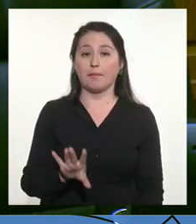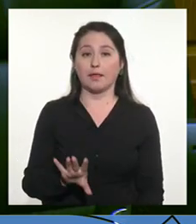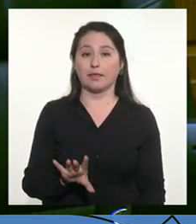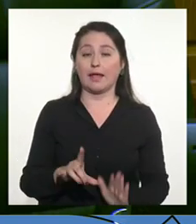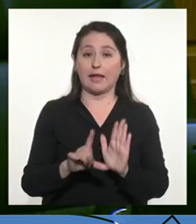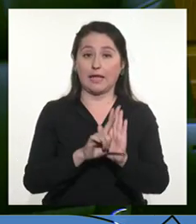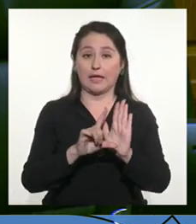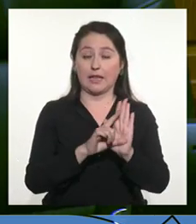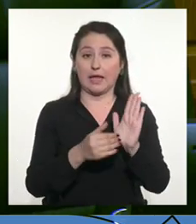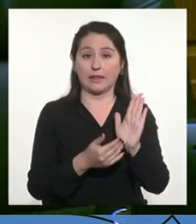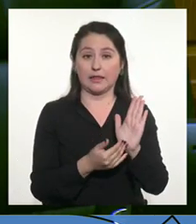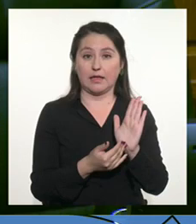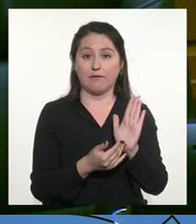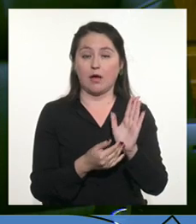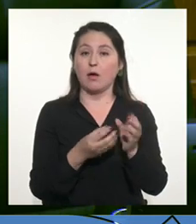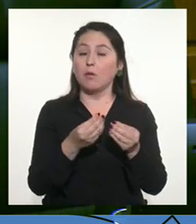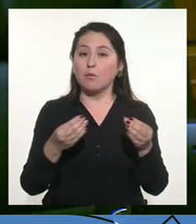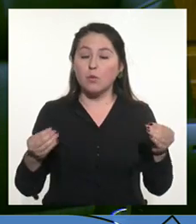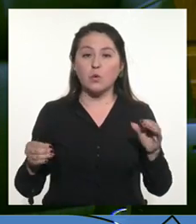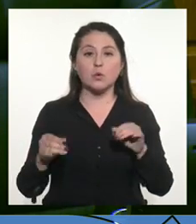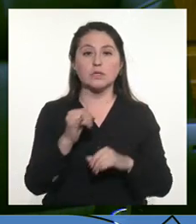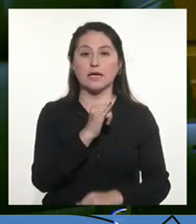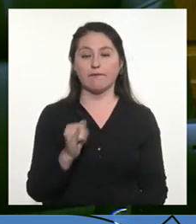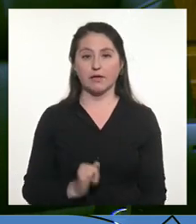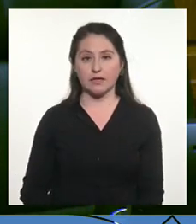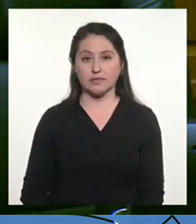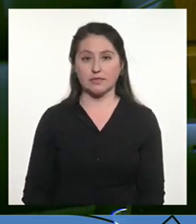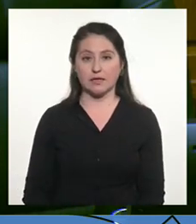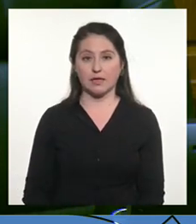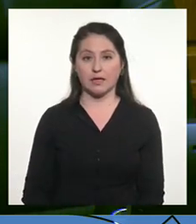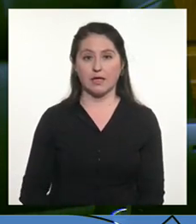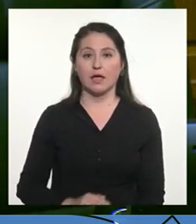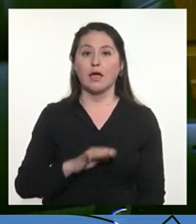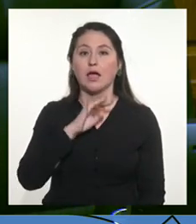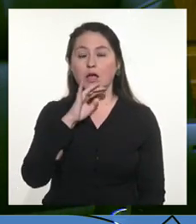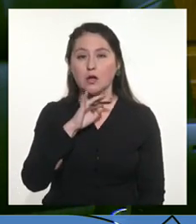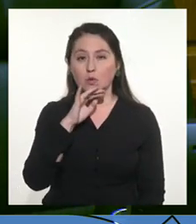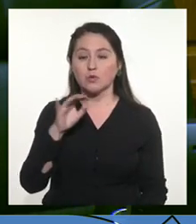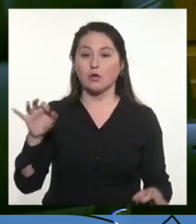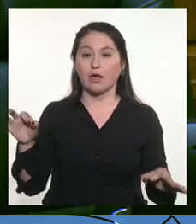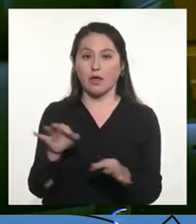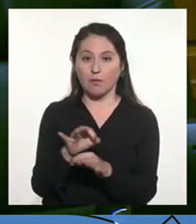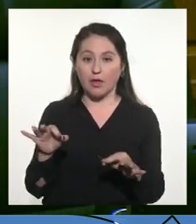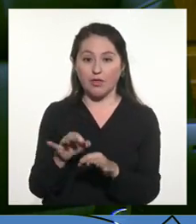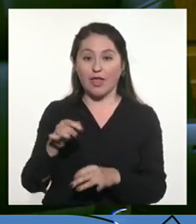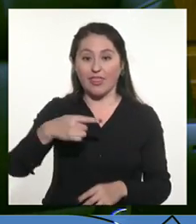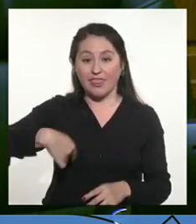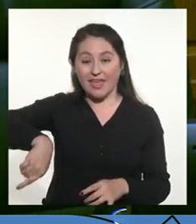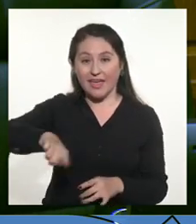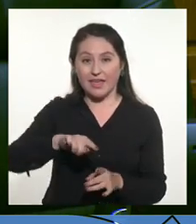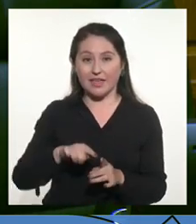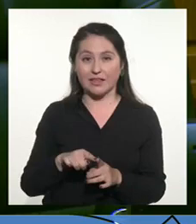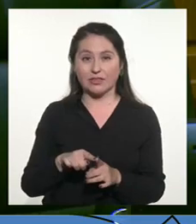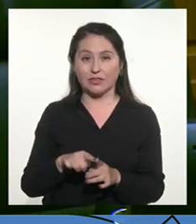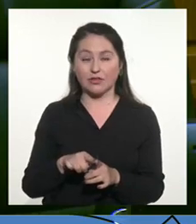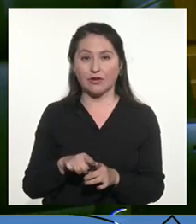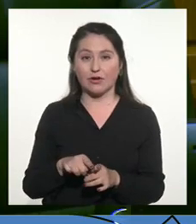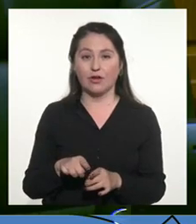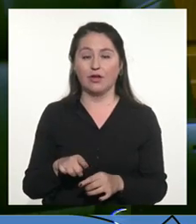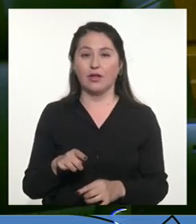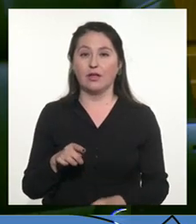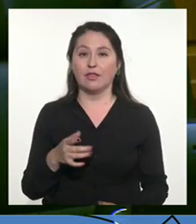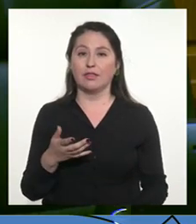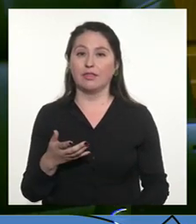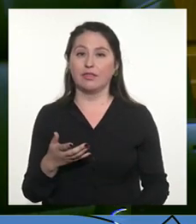sino que en muchas ocasiones el uso argumental de estas disposiciones en juicios